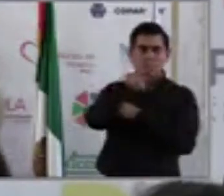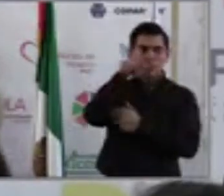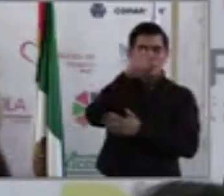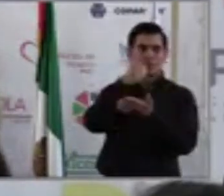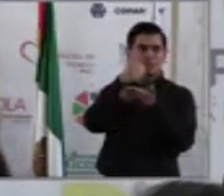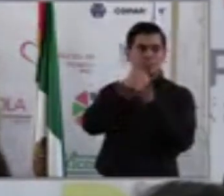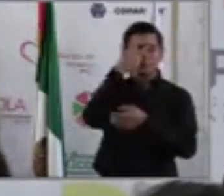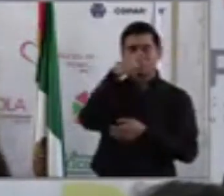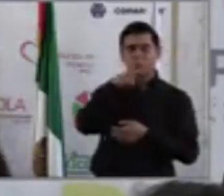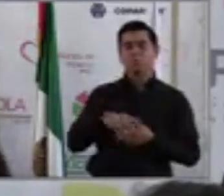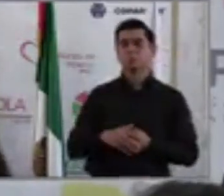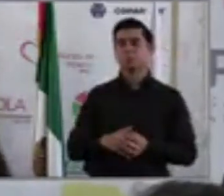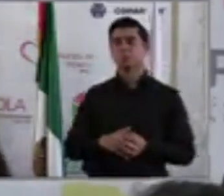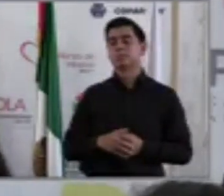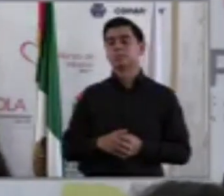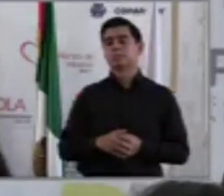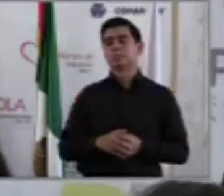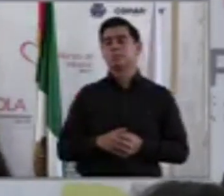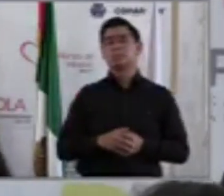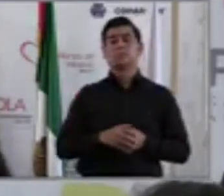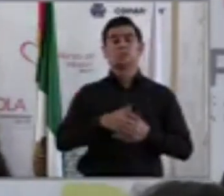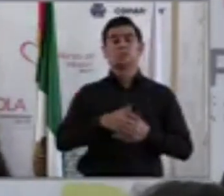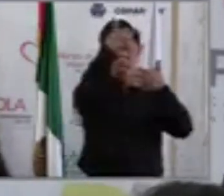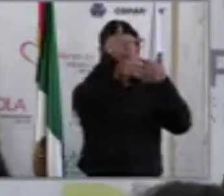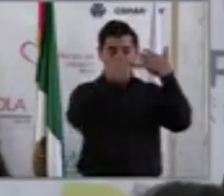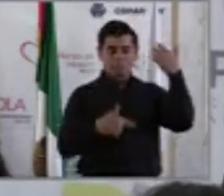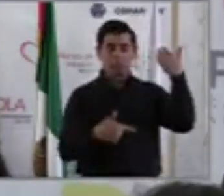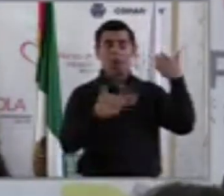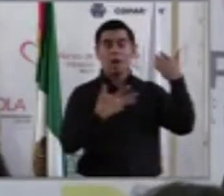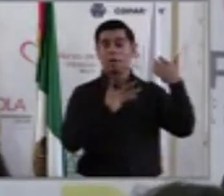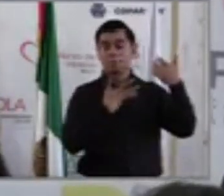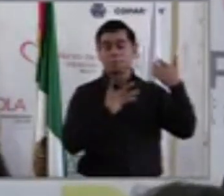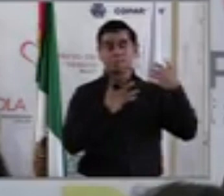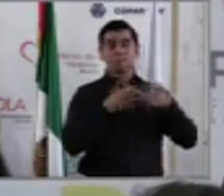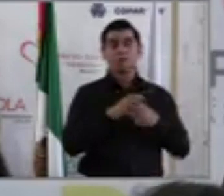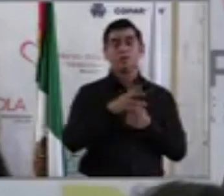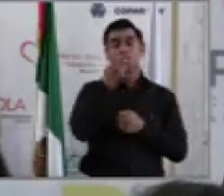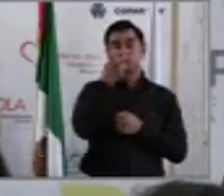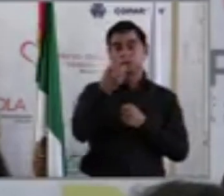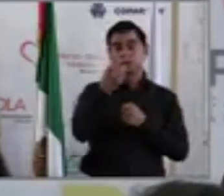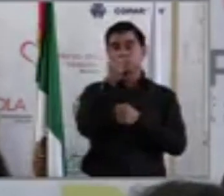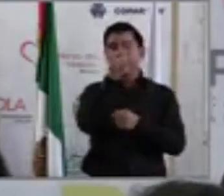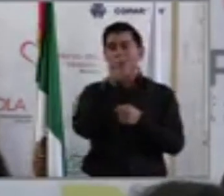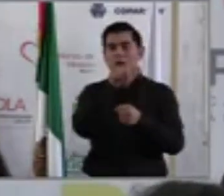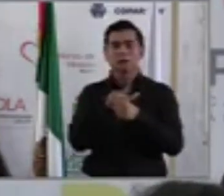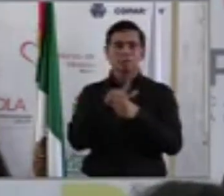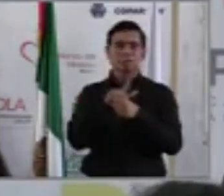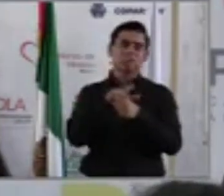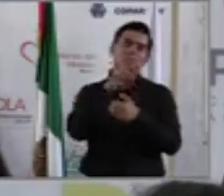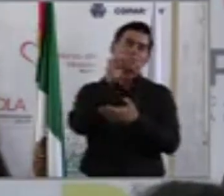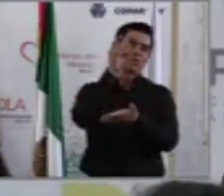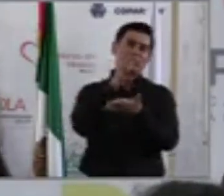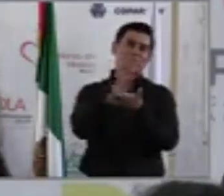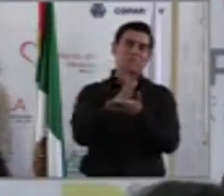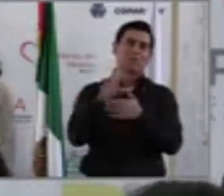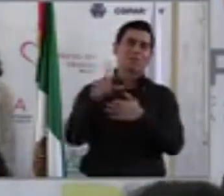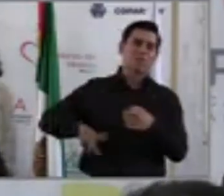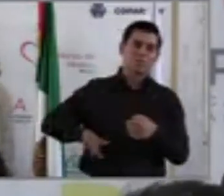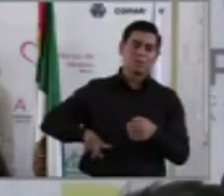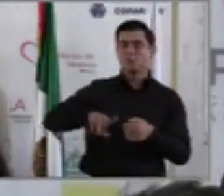ver con esta agenda. Tiene que ver con que la reconstrucción del tejido social no solamente la hace el